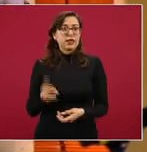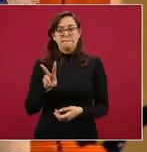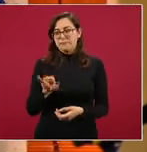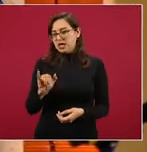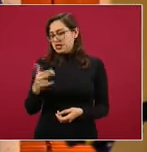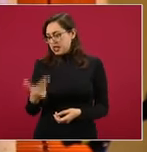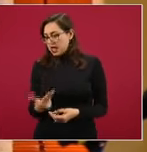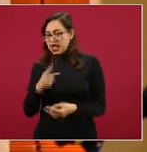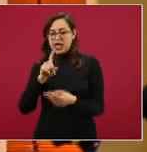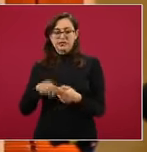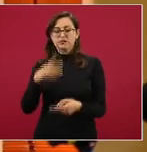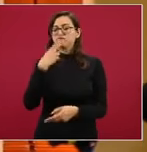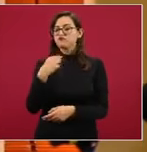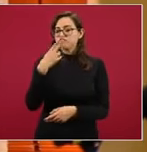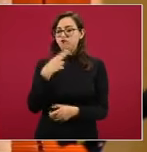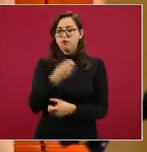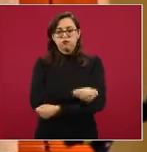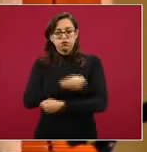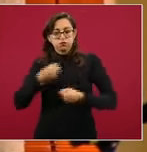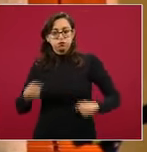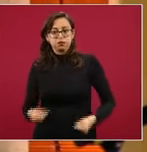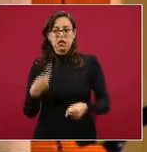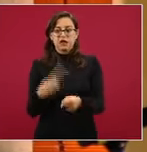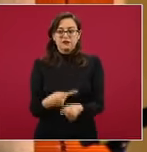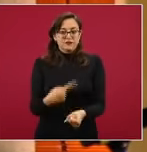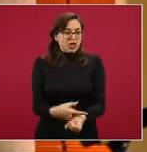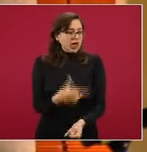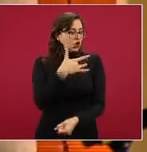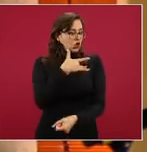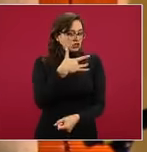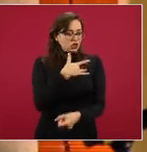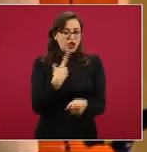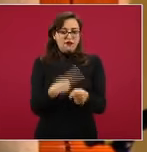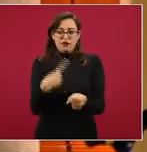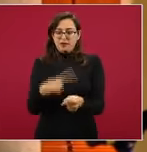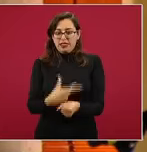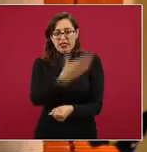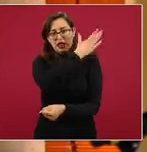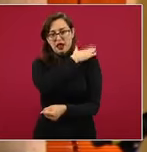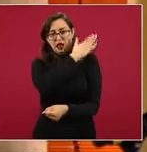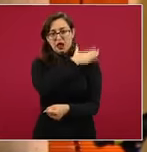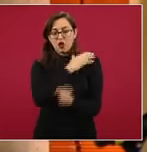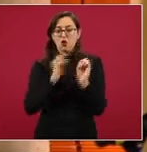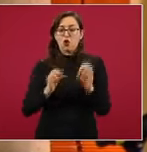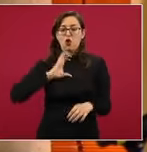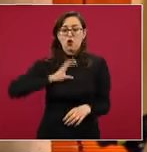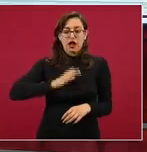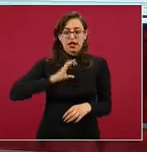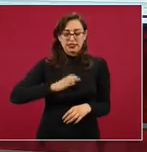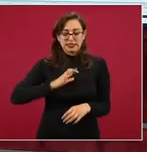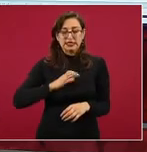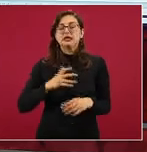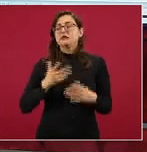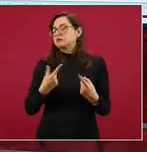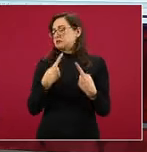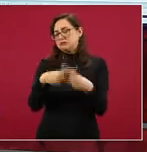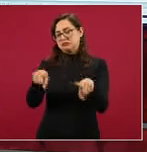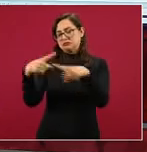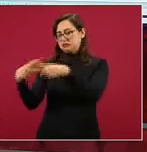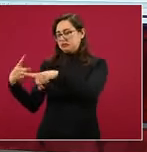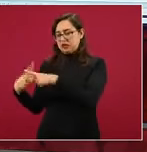VIH, vivir con diabetes, obesidad, enfermedades del corazón, enfermedades pulmonares o cáncer, seguramente entre